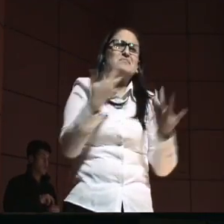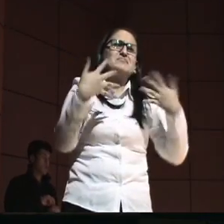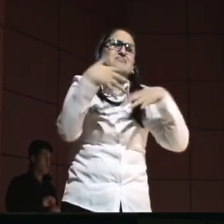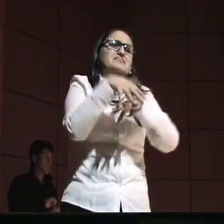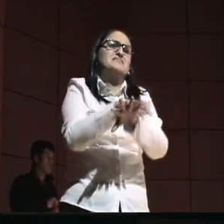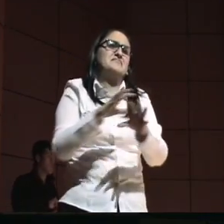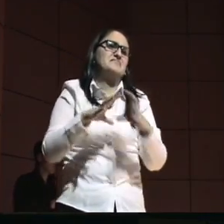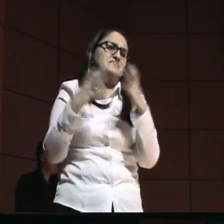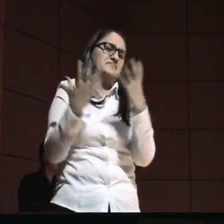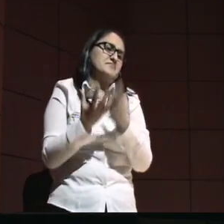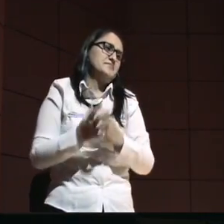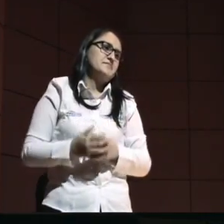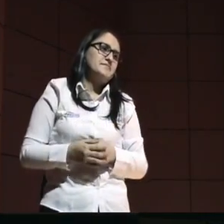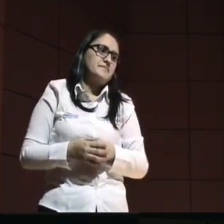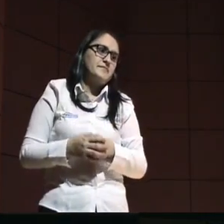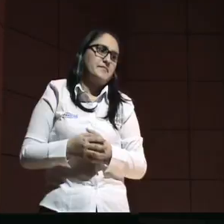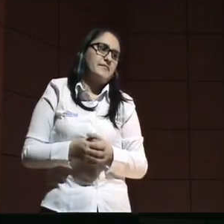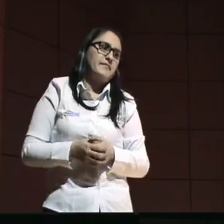interseccionalidad.